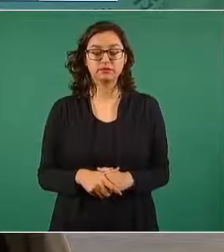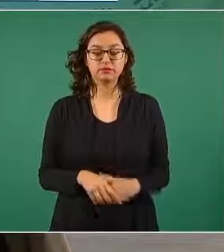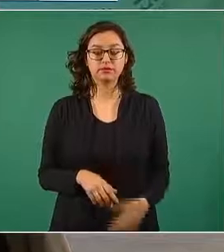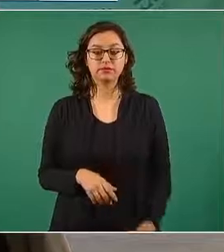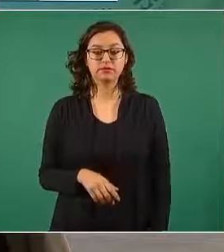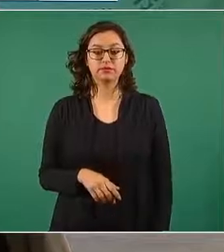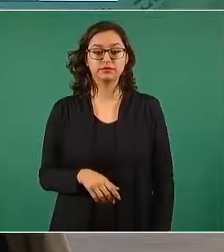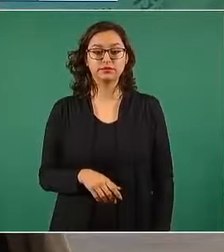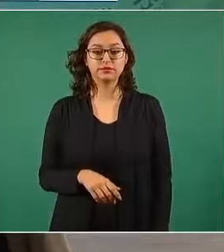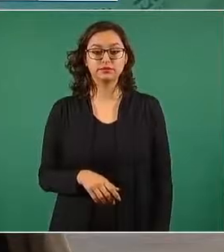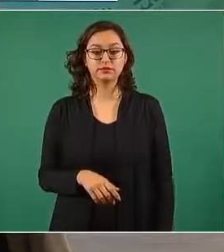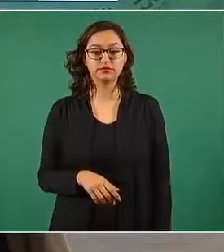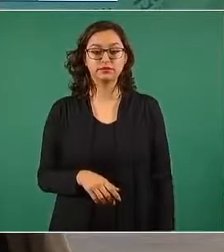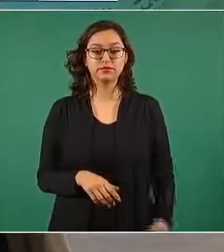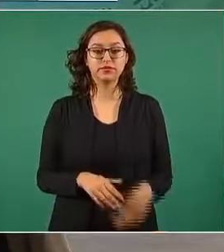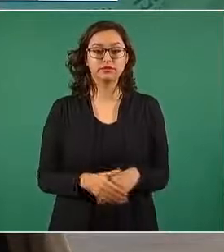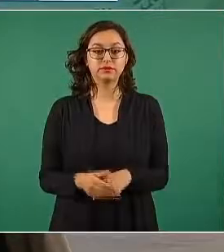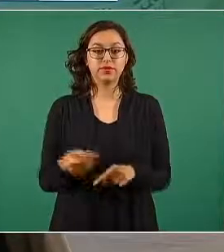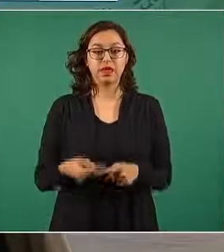Detrás de la noticia,